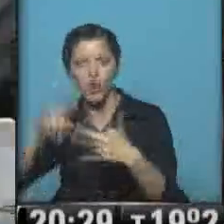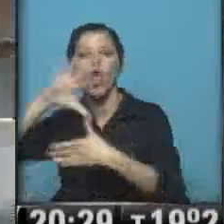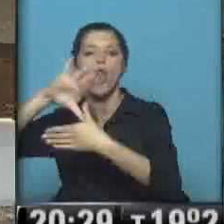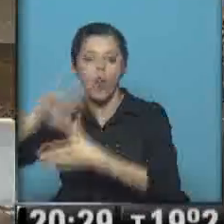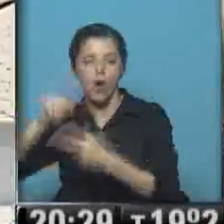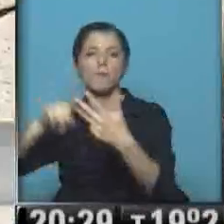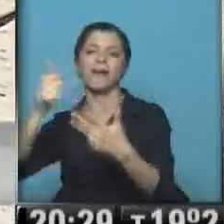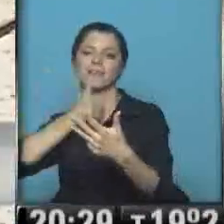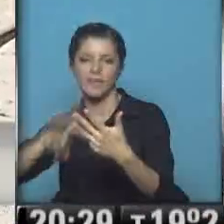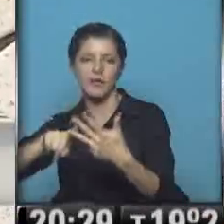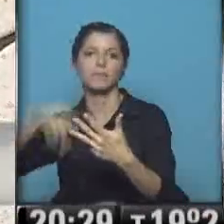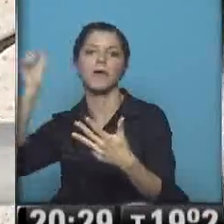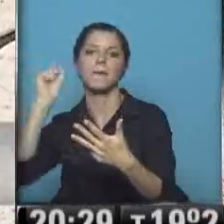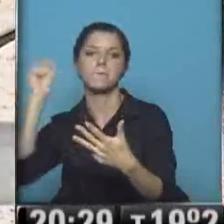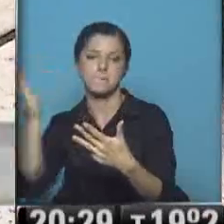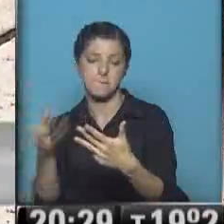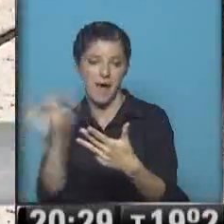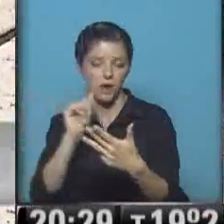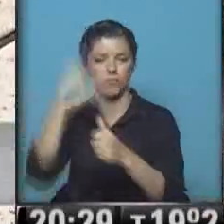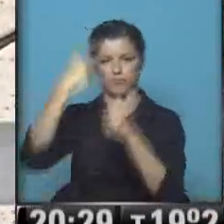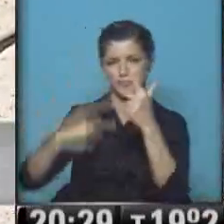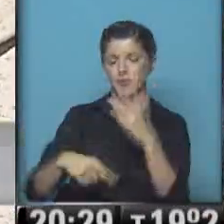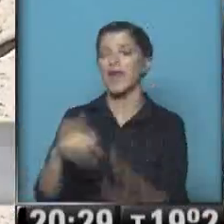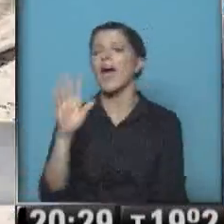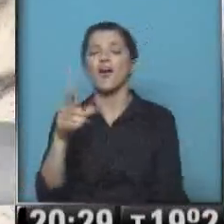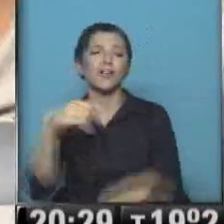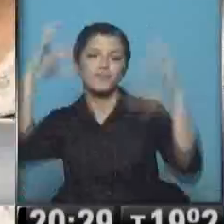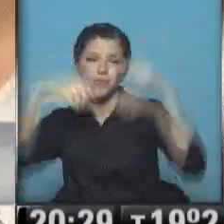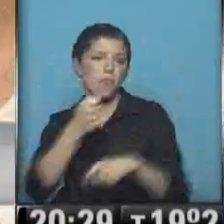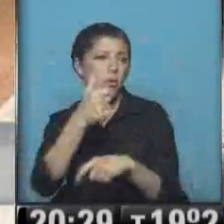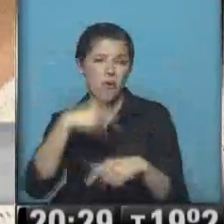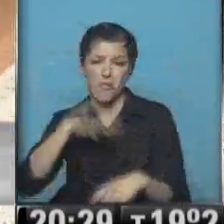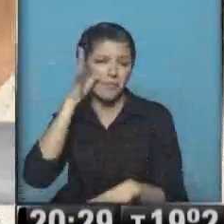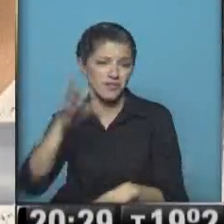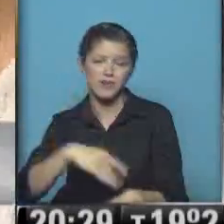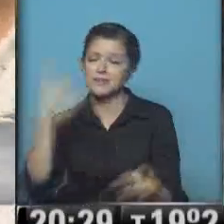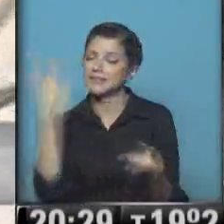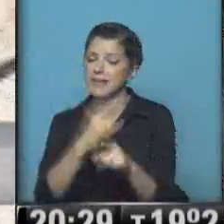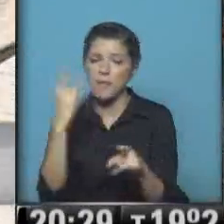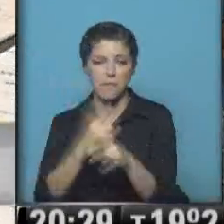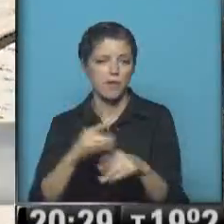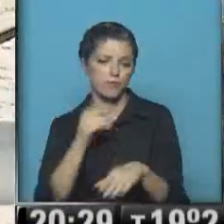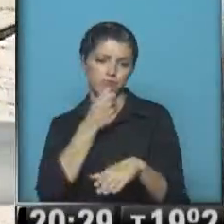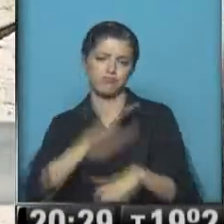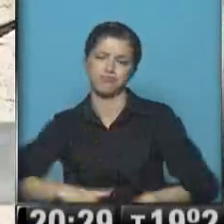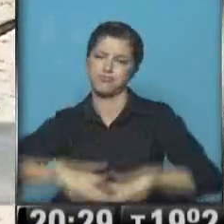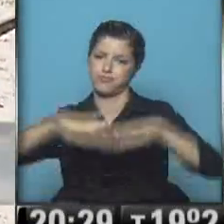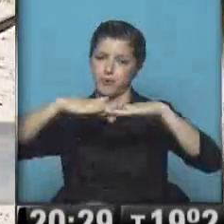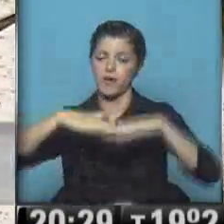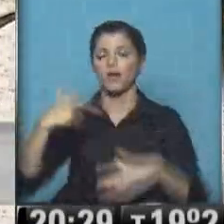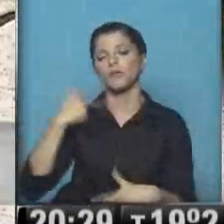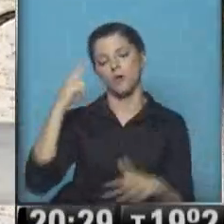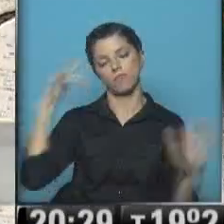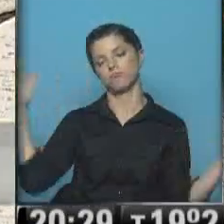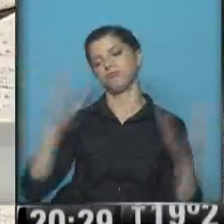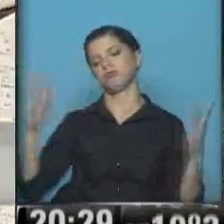Zamora. Sí, aunque llueva igual, poco, mucho, siempre entra, porque esto es todo un bajo. Y bueno, y nosotros ya nos cansamos